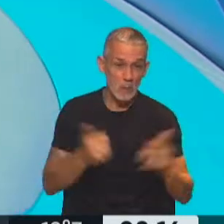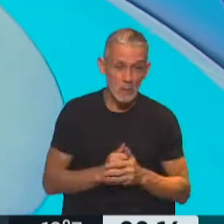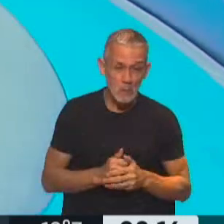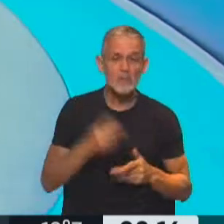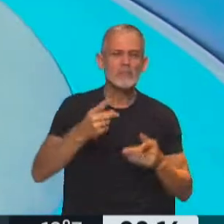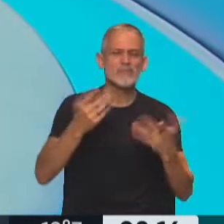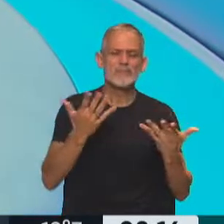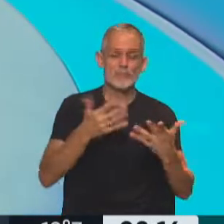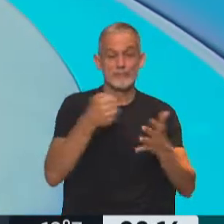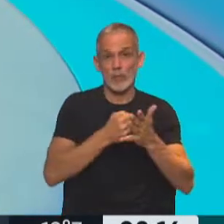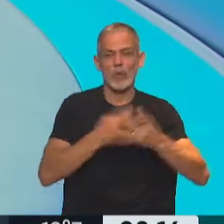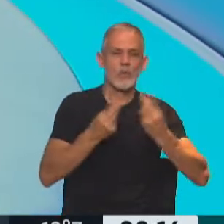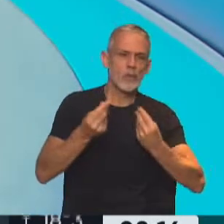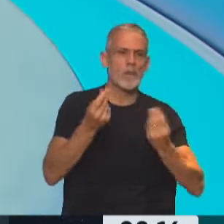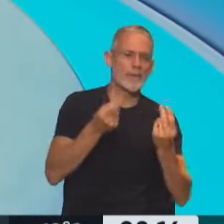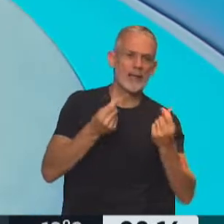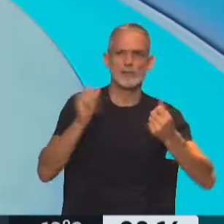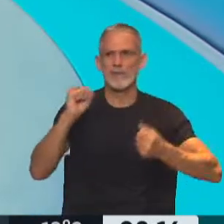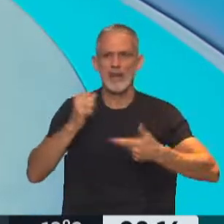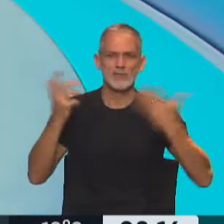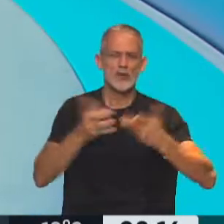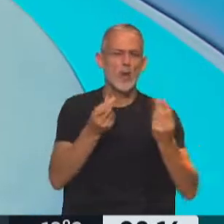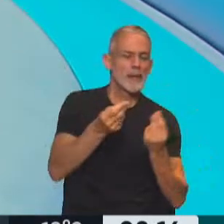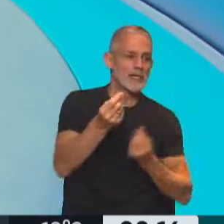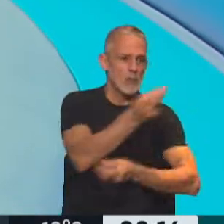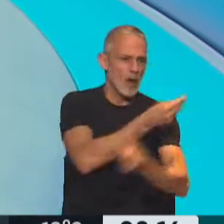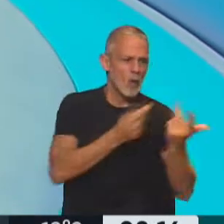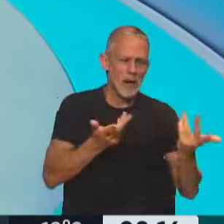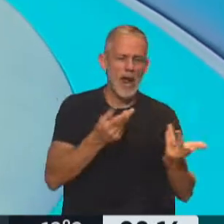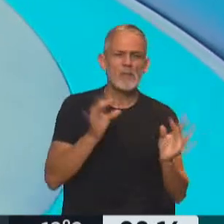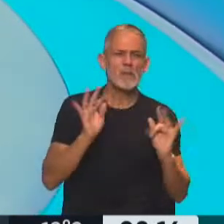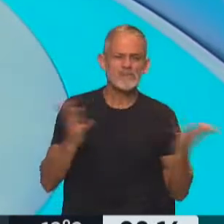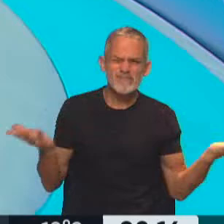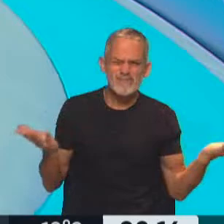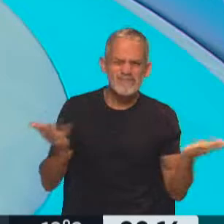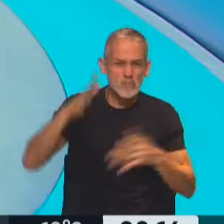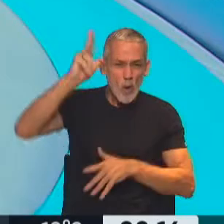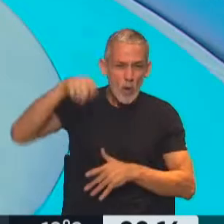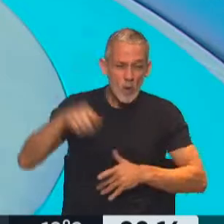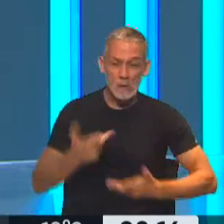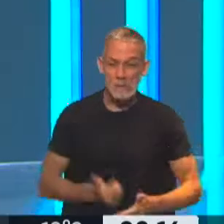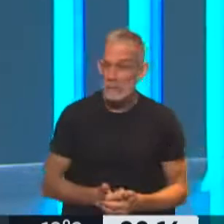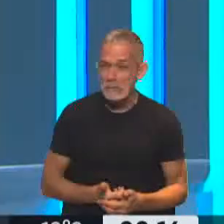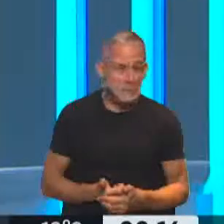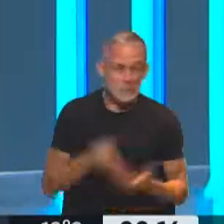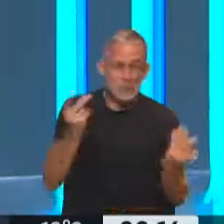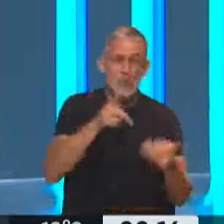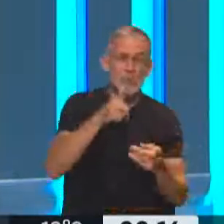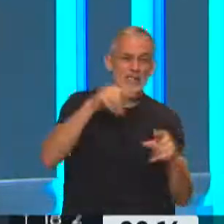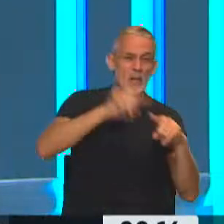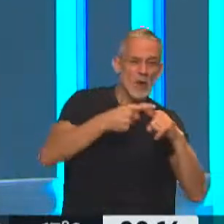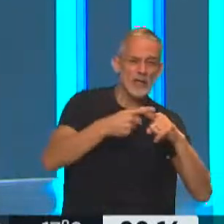peleando contra otros temas, como es la inflación, como es los precios. ¿En qué les influye todo esto? Porque a mí me parece que es la guerra de la política,